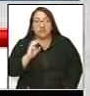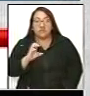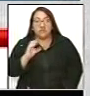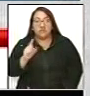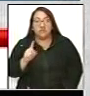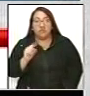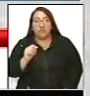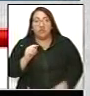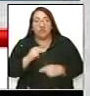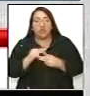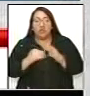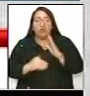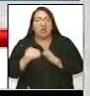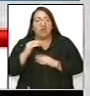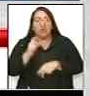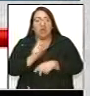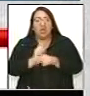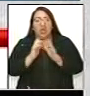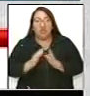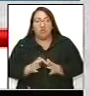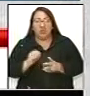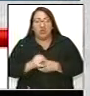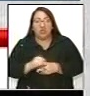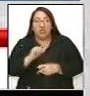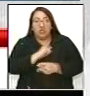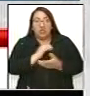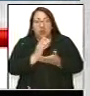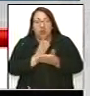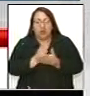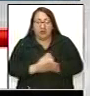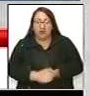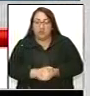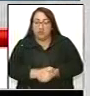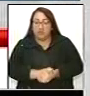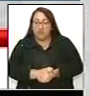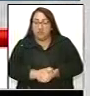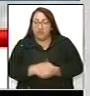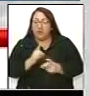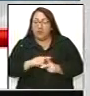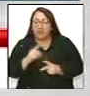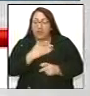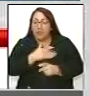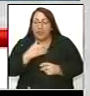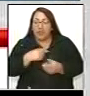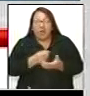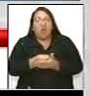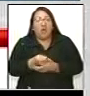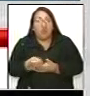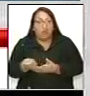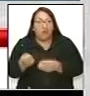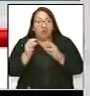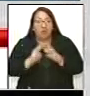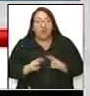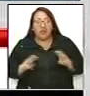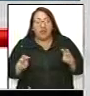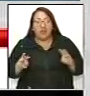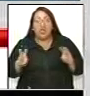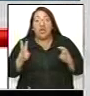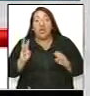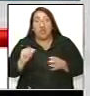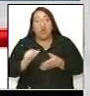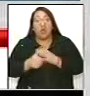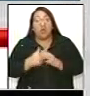nivel muy elevado para los estudiantes en instituciones educativas. Sin embargo, presidenta, se compran los materiales y,